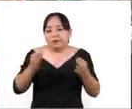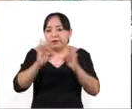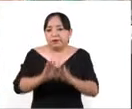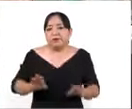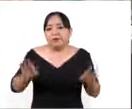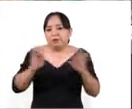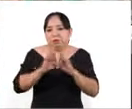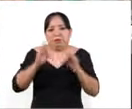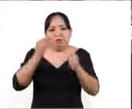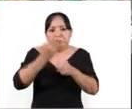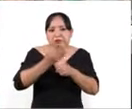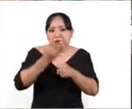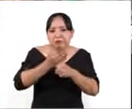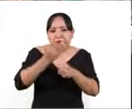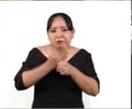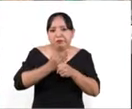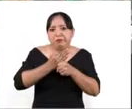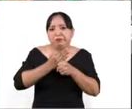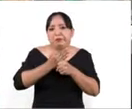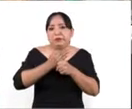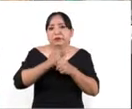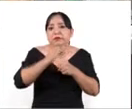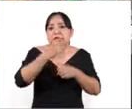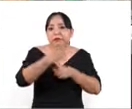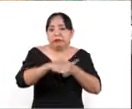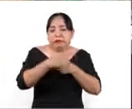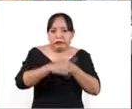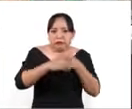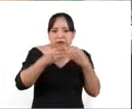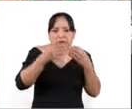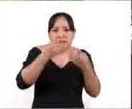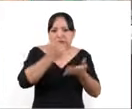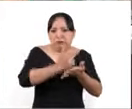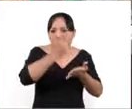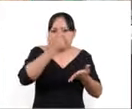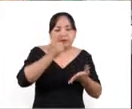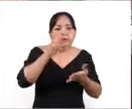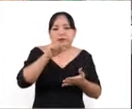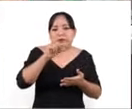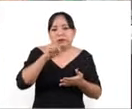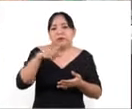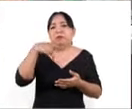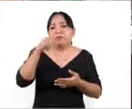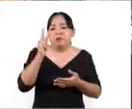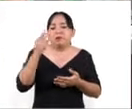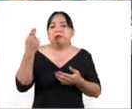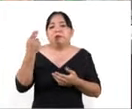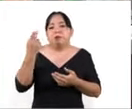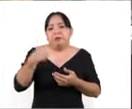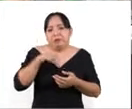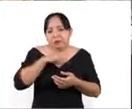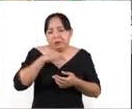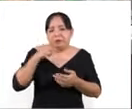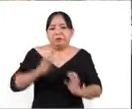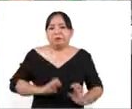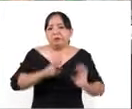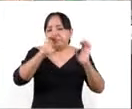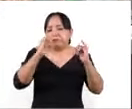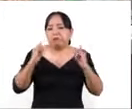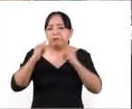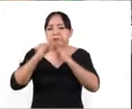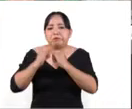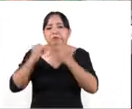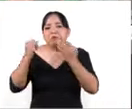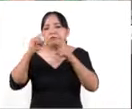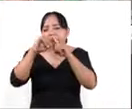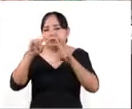no hay daños mayores, pero se está haciendo una revisión muy detallada, tanto de edificios que se tenían establecidos como que tenían